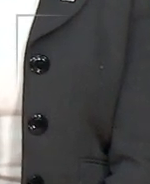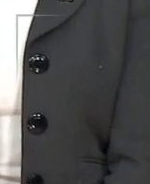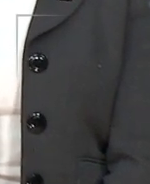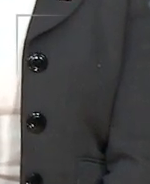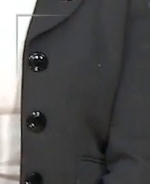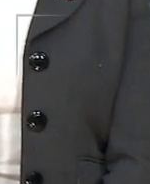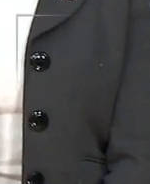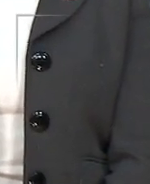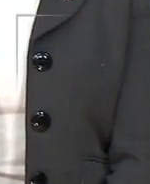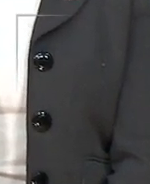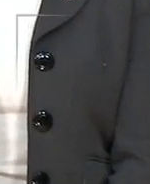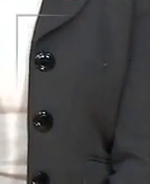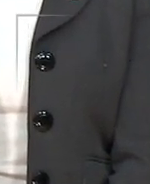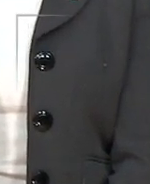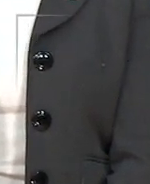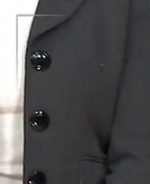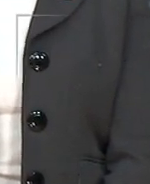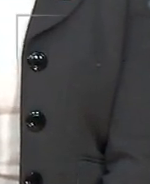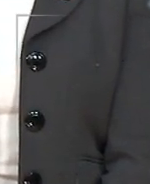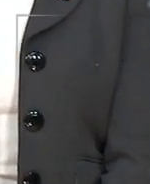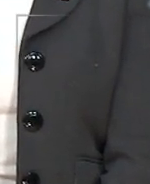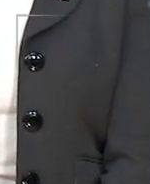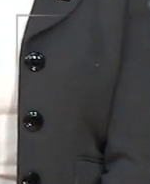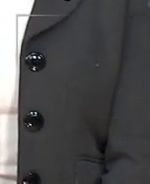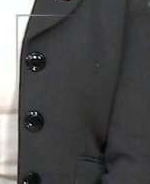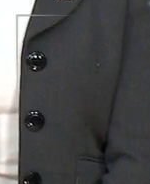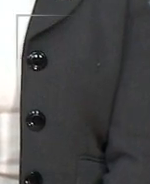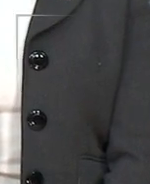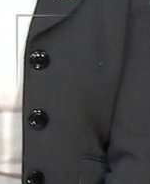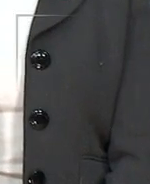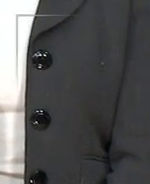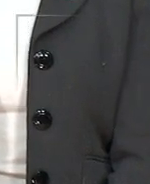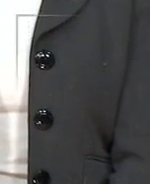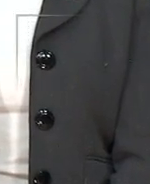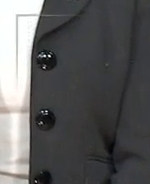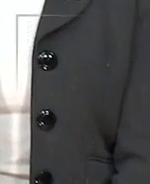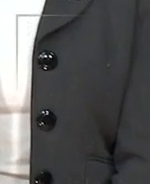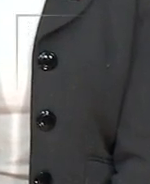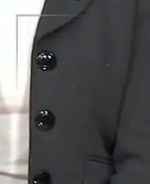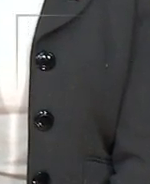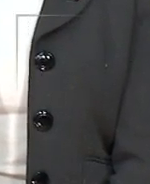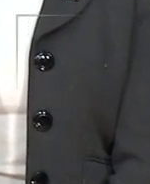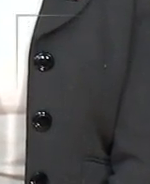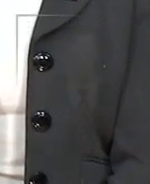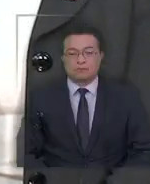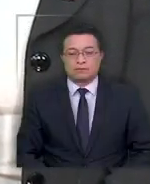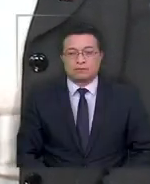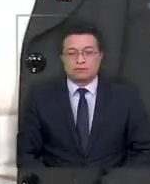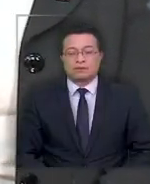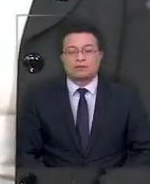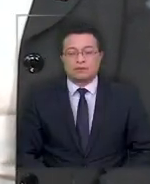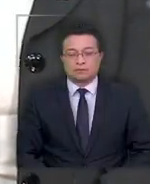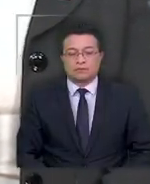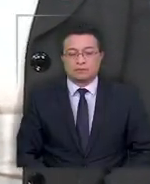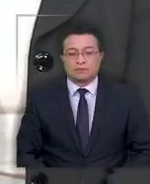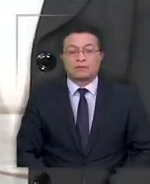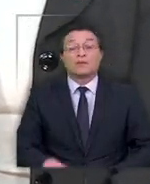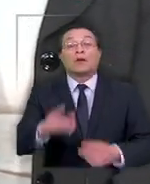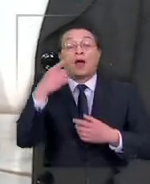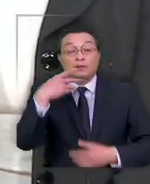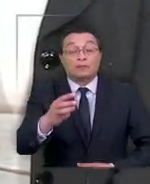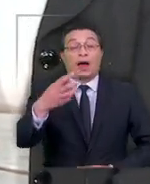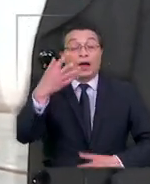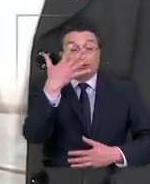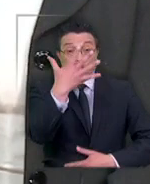vitacura y la comuna que tenemos pendiente de respuesta es recoleta claramente 43 comunas de las